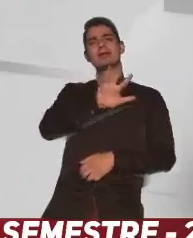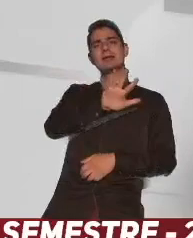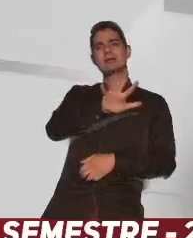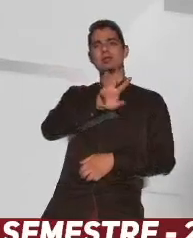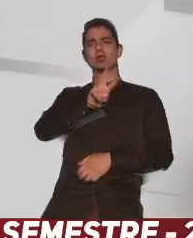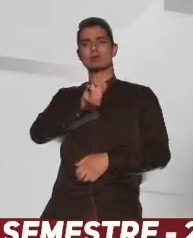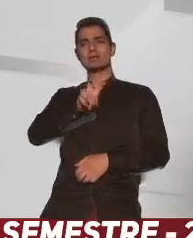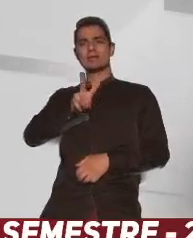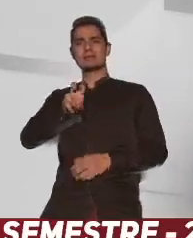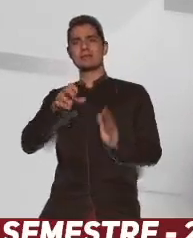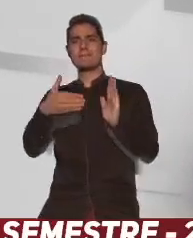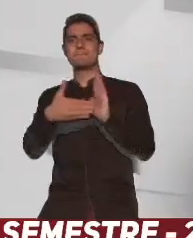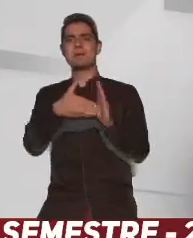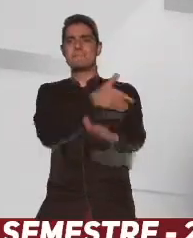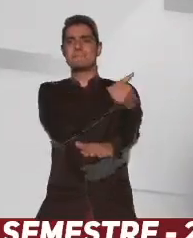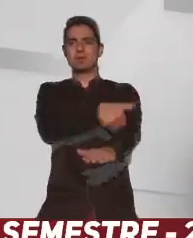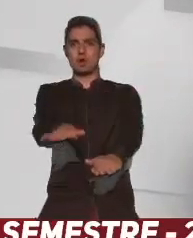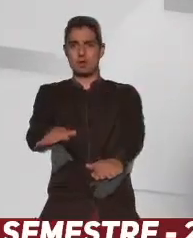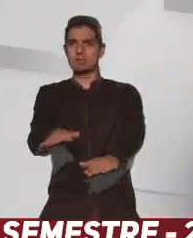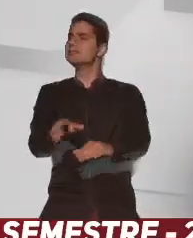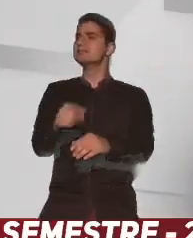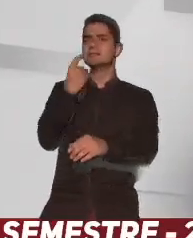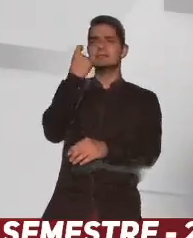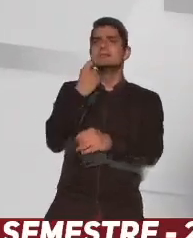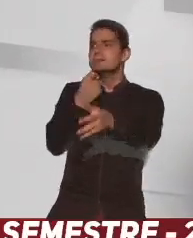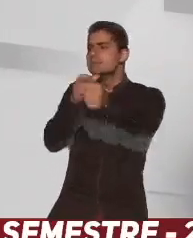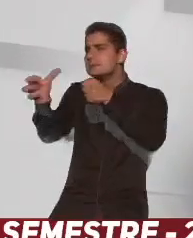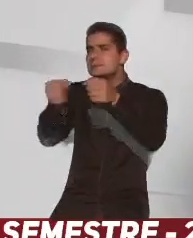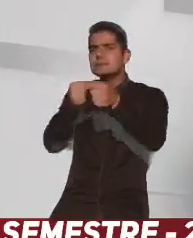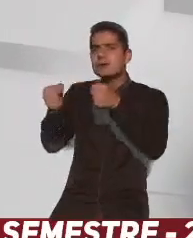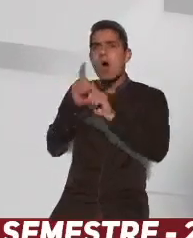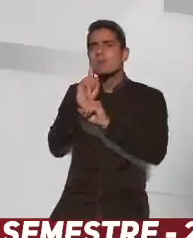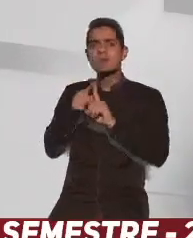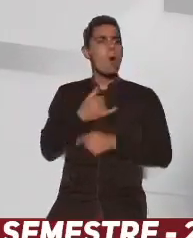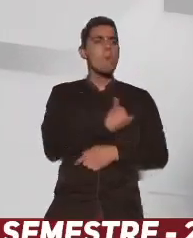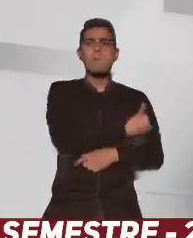587.788.000 millones de pesos para atender el déficit de gasto de personal,